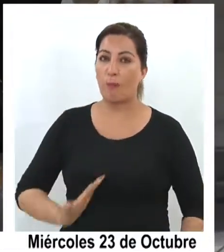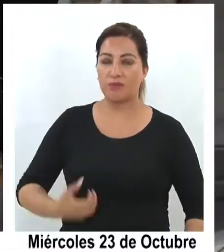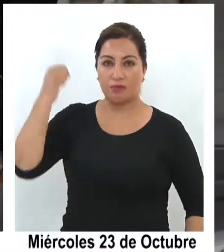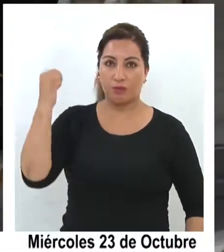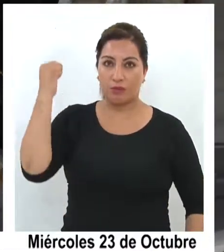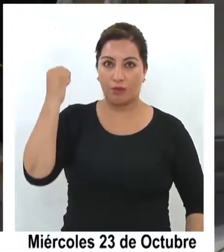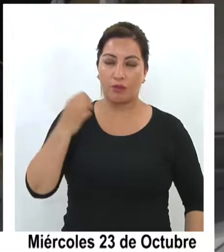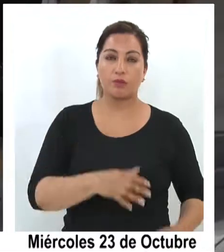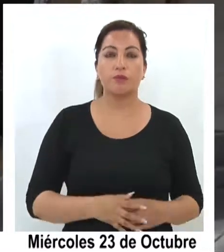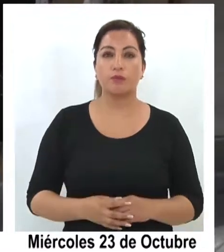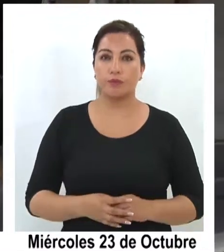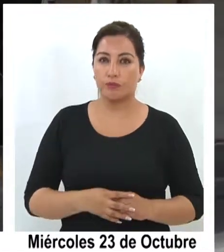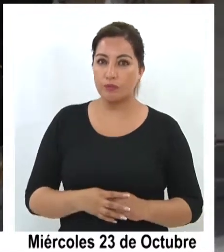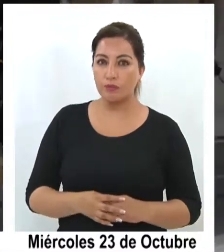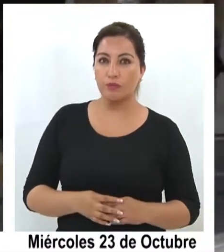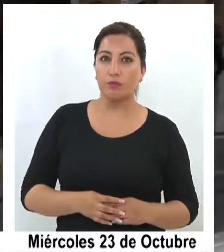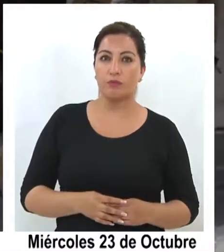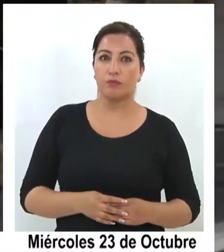mandatario.